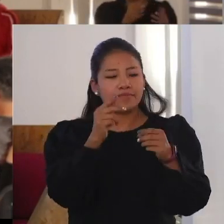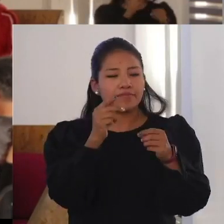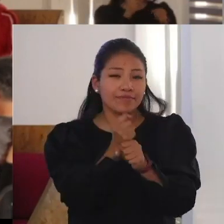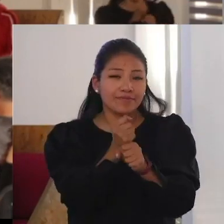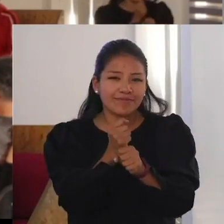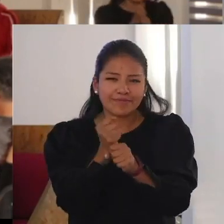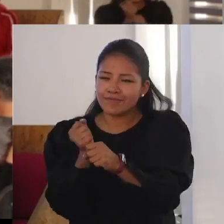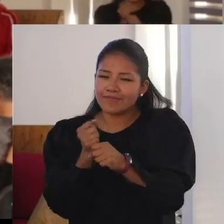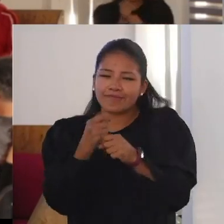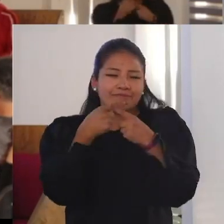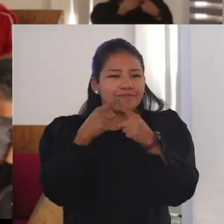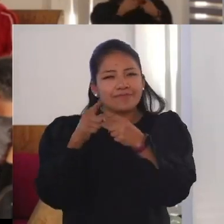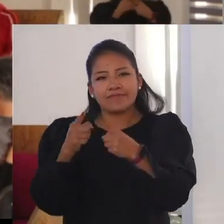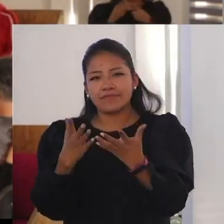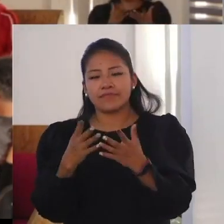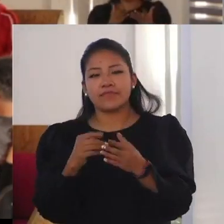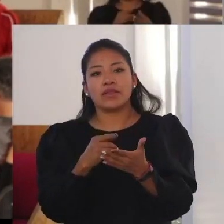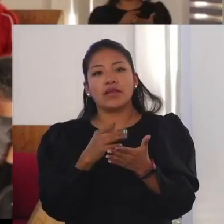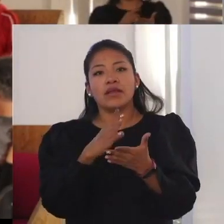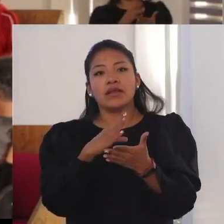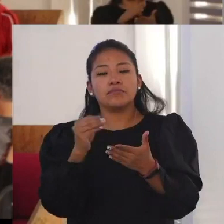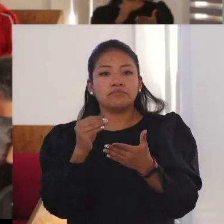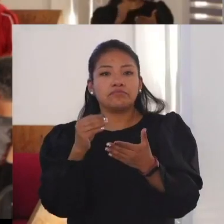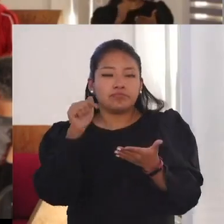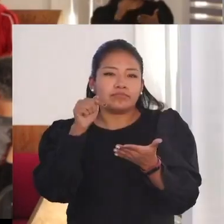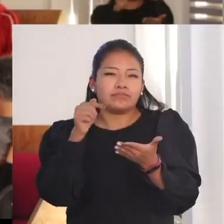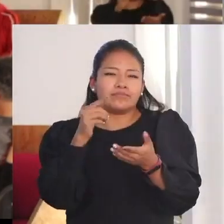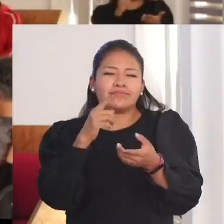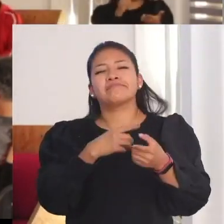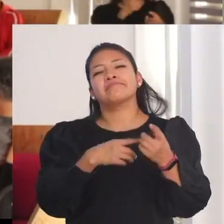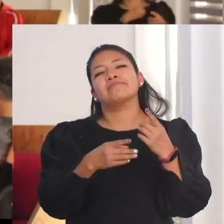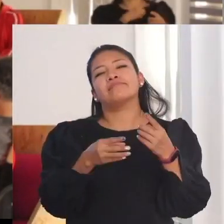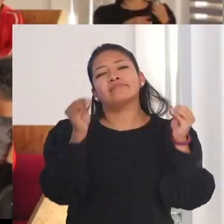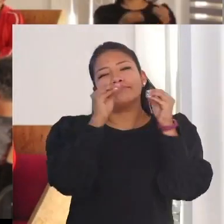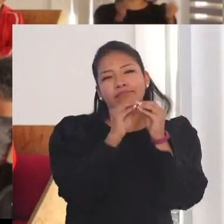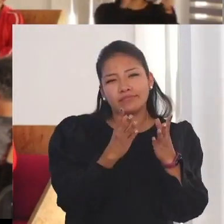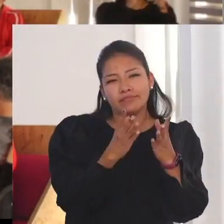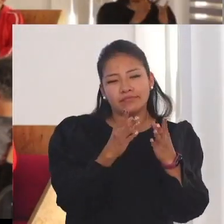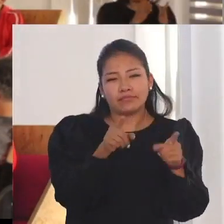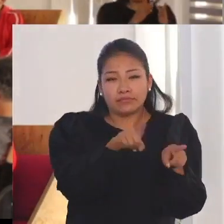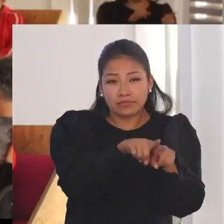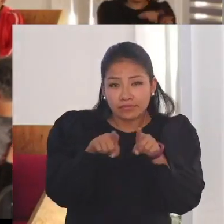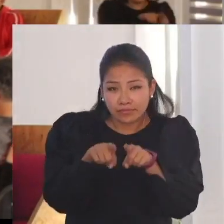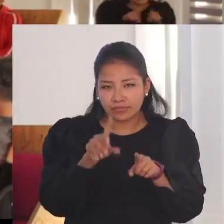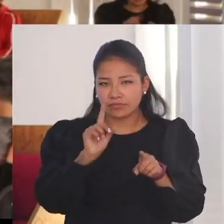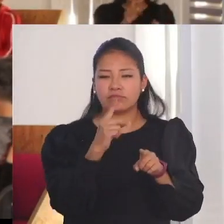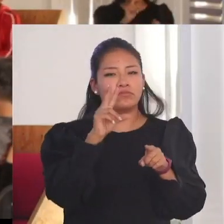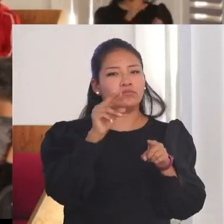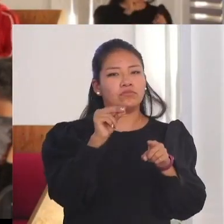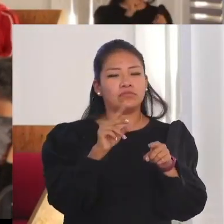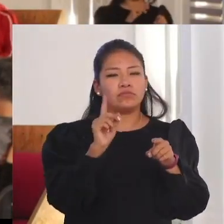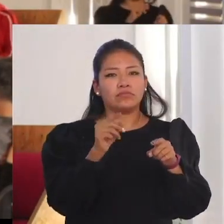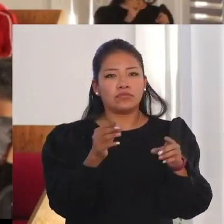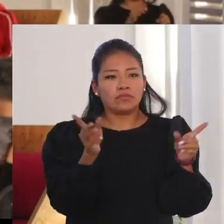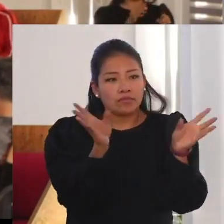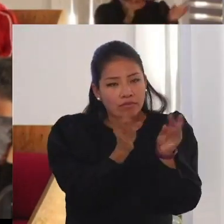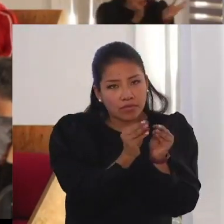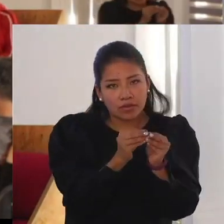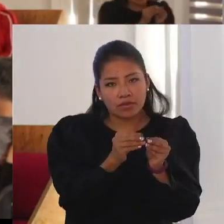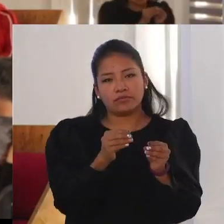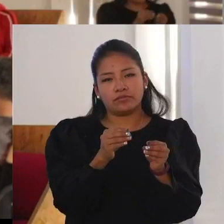además de de generar este espacio de encuentro y del cambio de saberes es poder crear a partir de